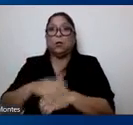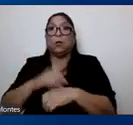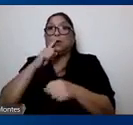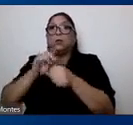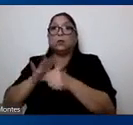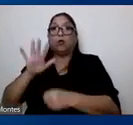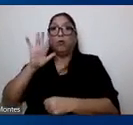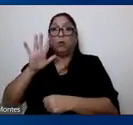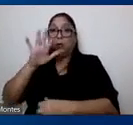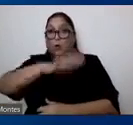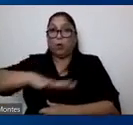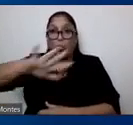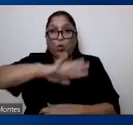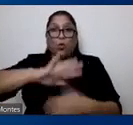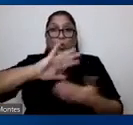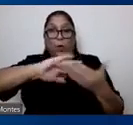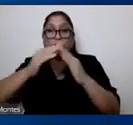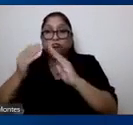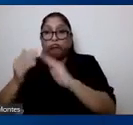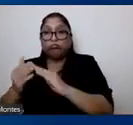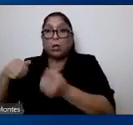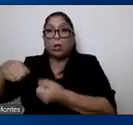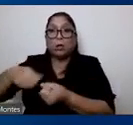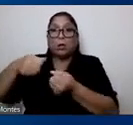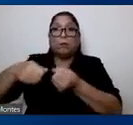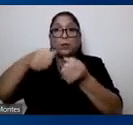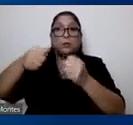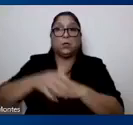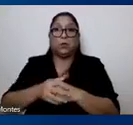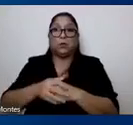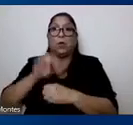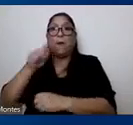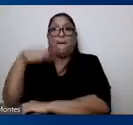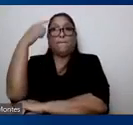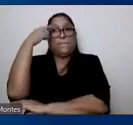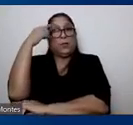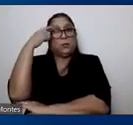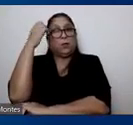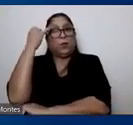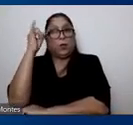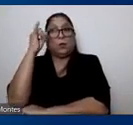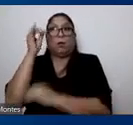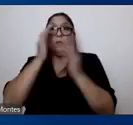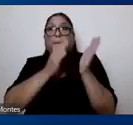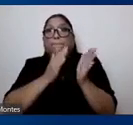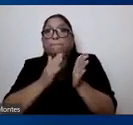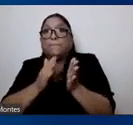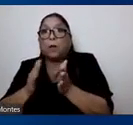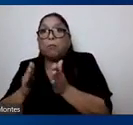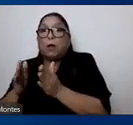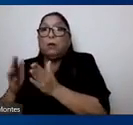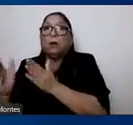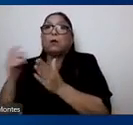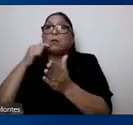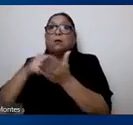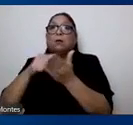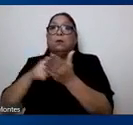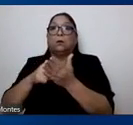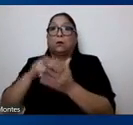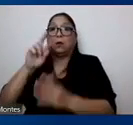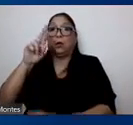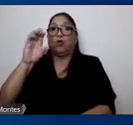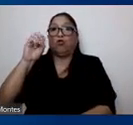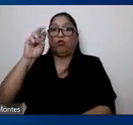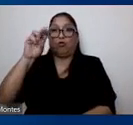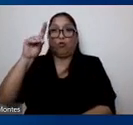áreas rurales, en las comunidades campesinas, tomándole la lógica organizacional de las rondas